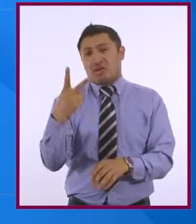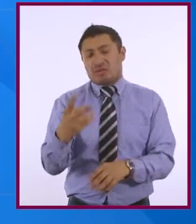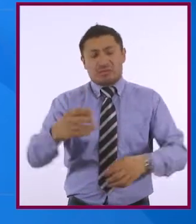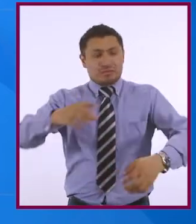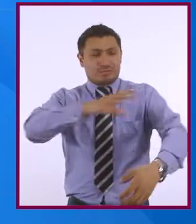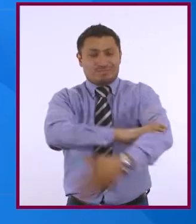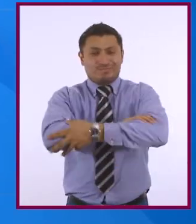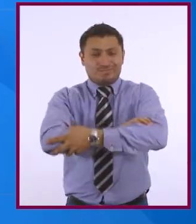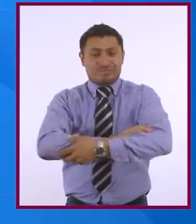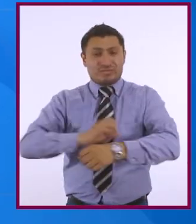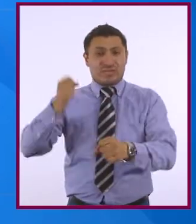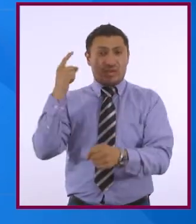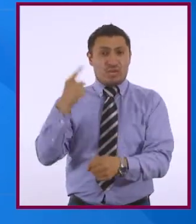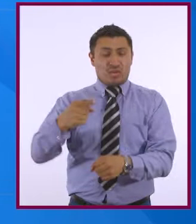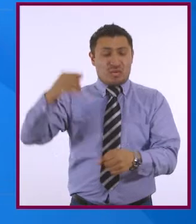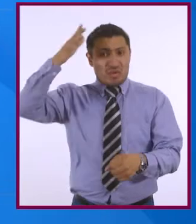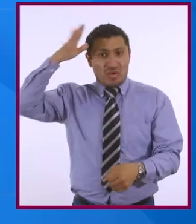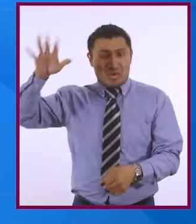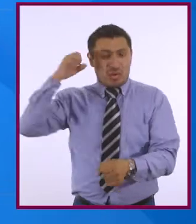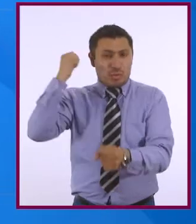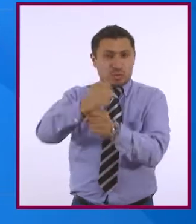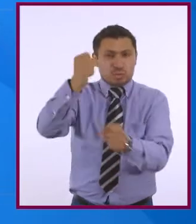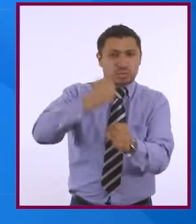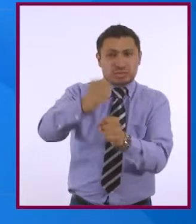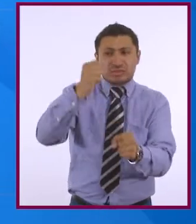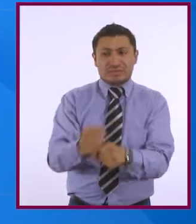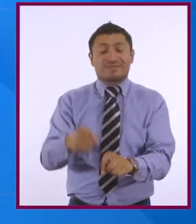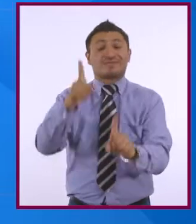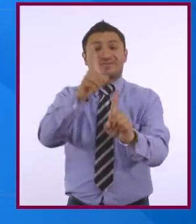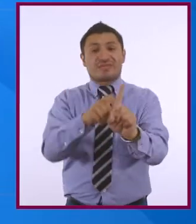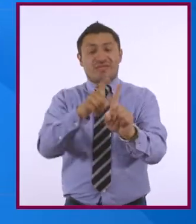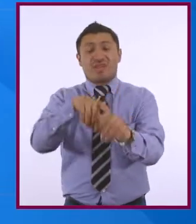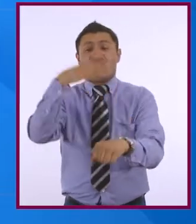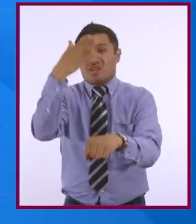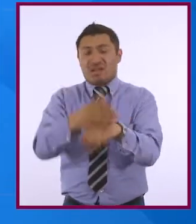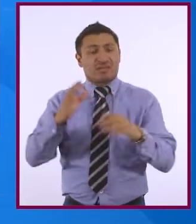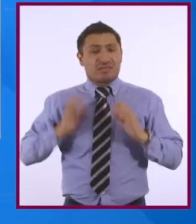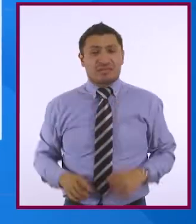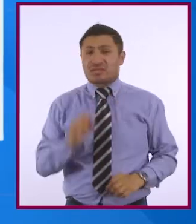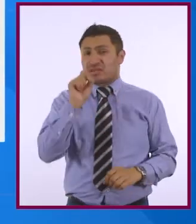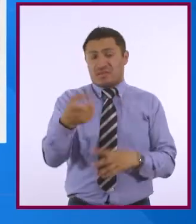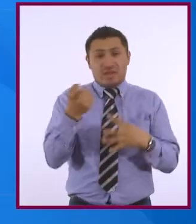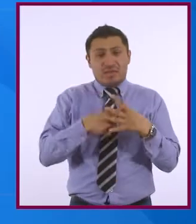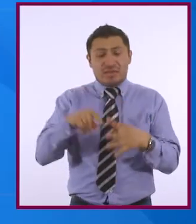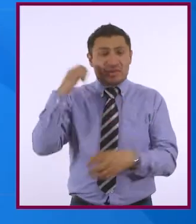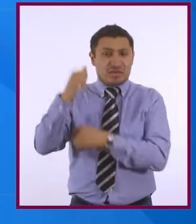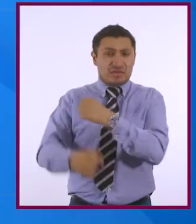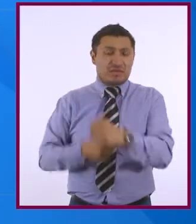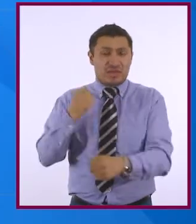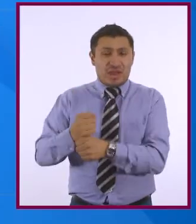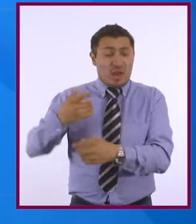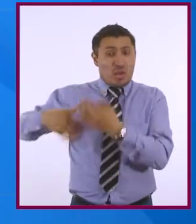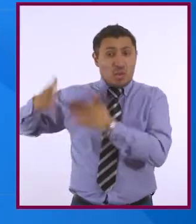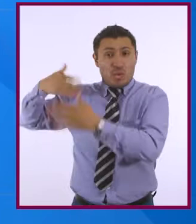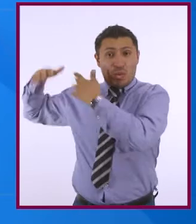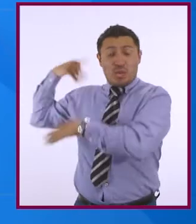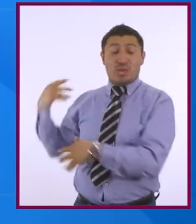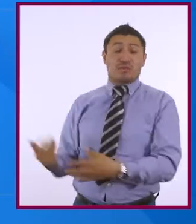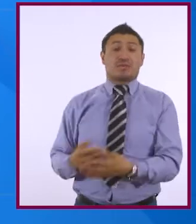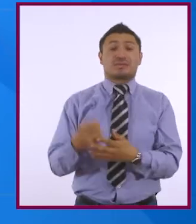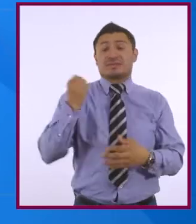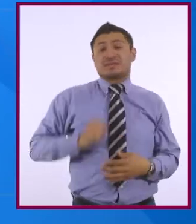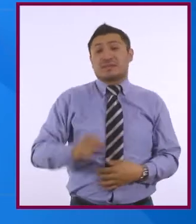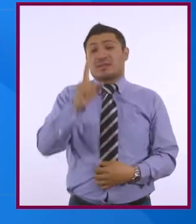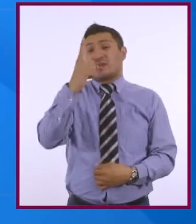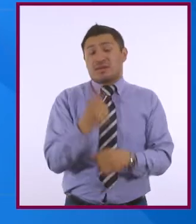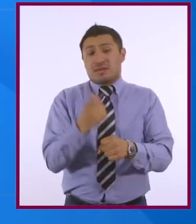es golpeado por un tutor. La crítica al castigo corporal también comenzó hace cientos de años. En el siglo I